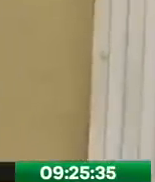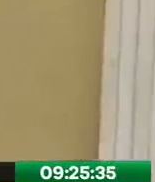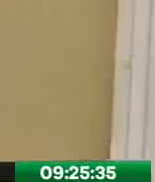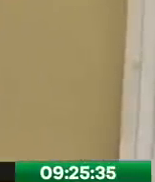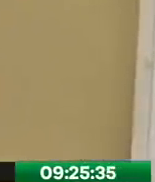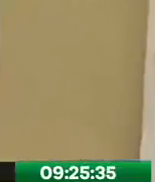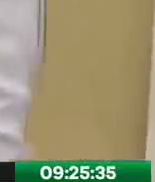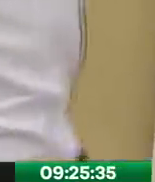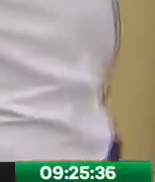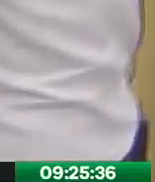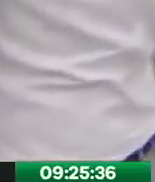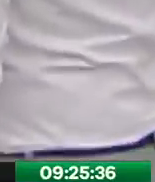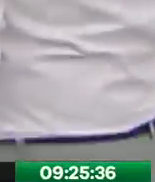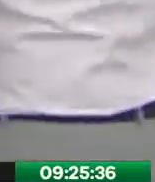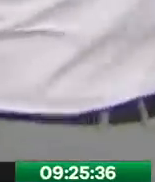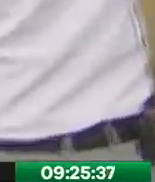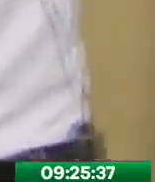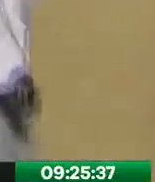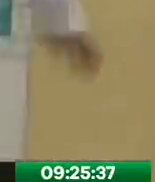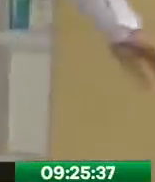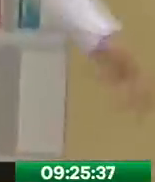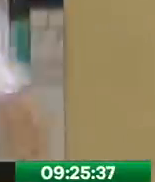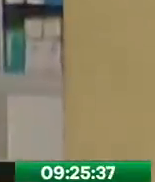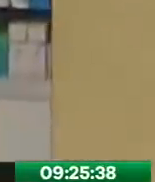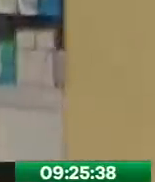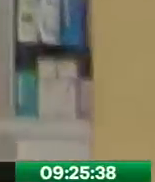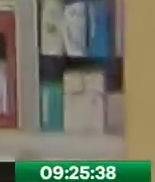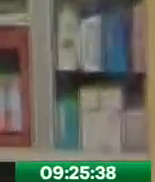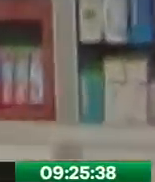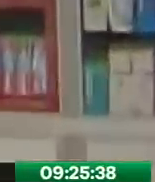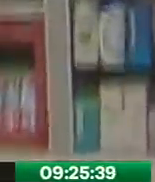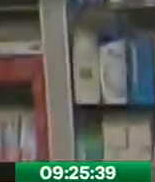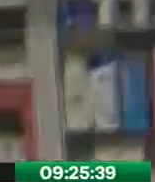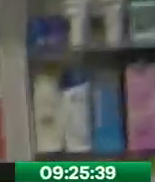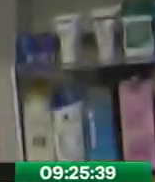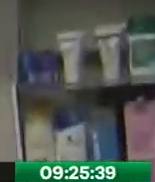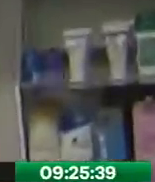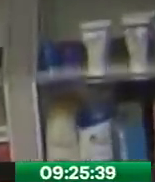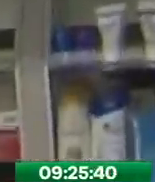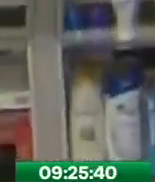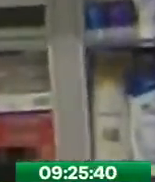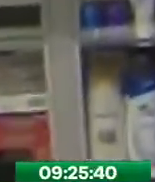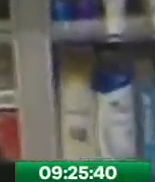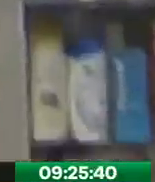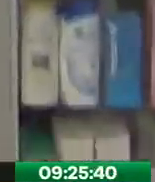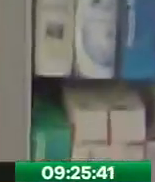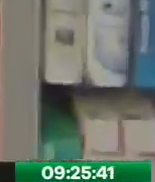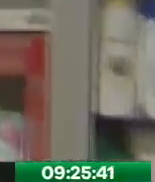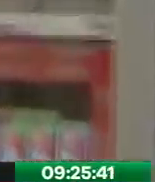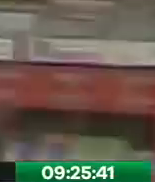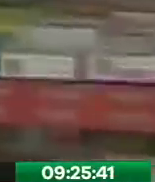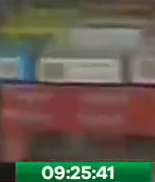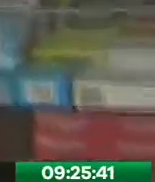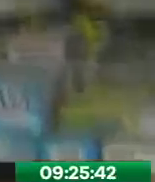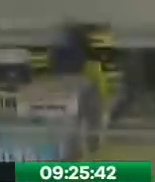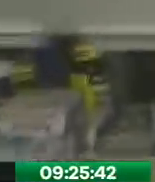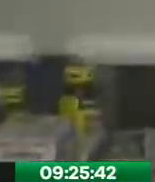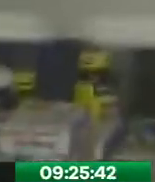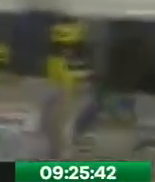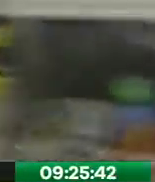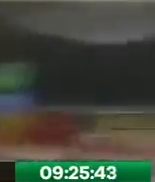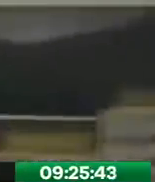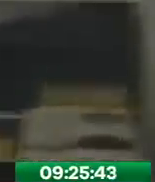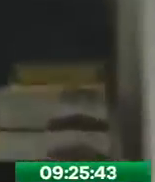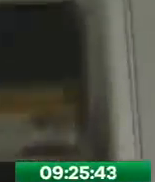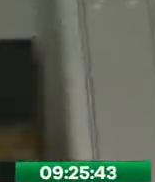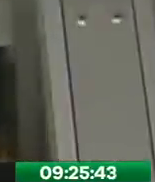días. El último, por ejemplo, ocurrió el día lunes. Vamos a saber si conversamos rápido con la ciudadanía y nos ayuda nuestro compañero allá en el canal con las imágenes de lo que